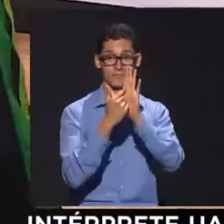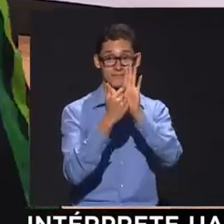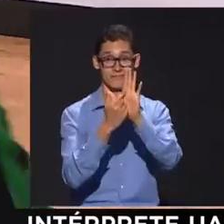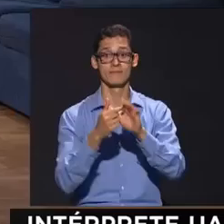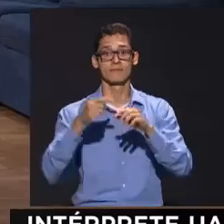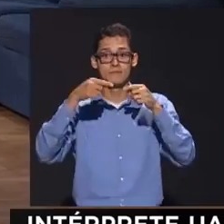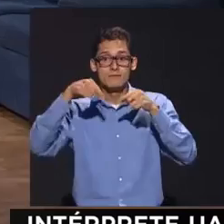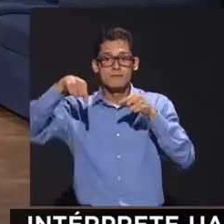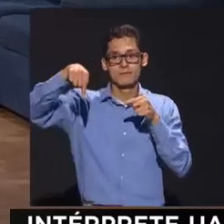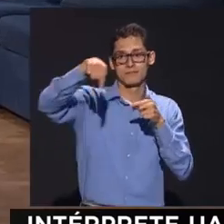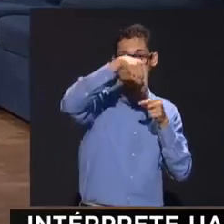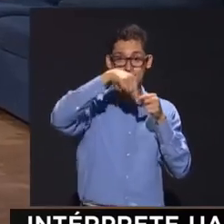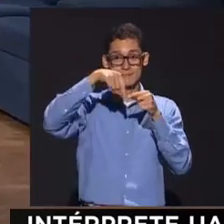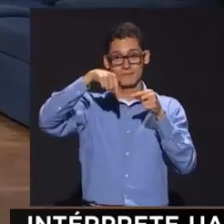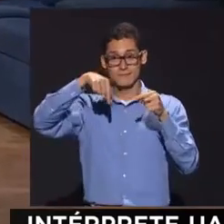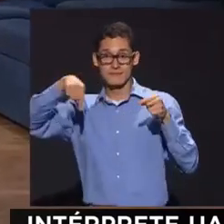luego